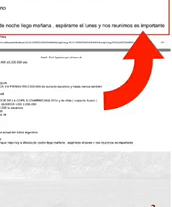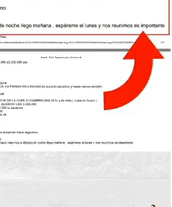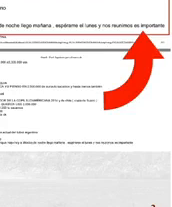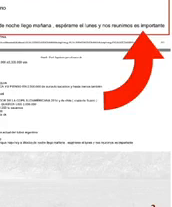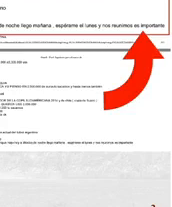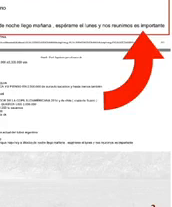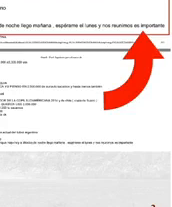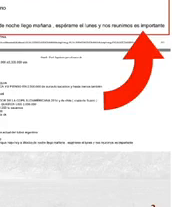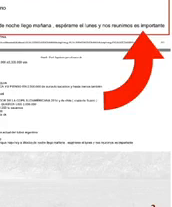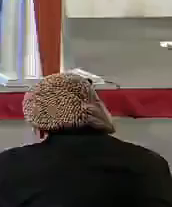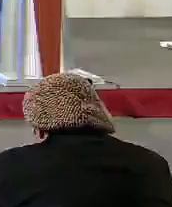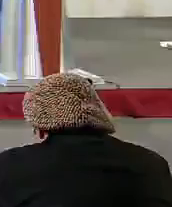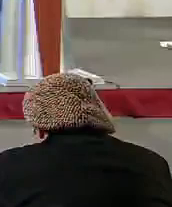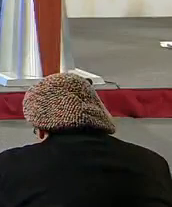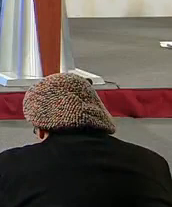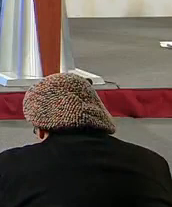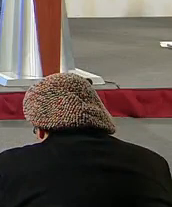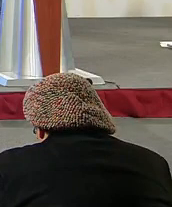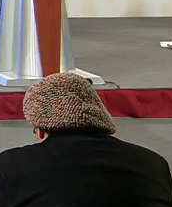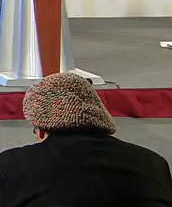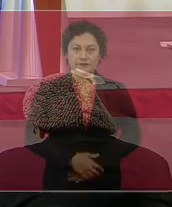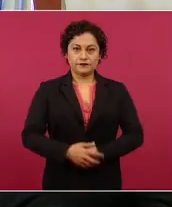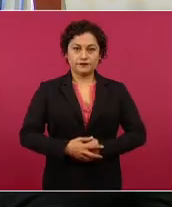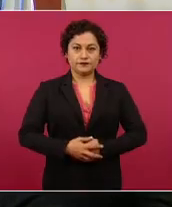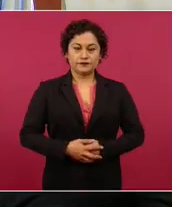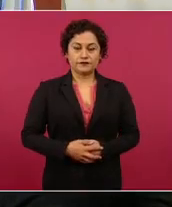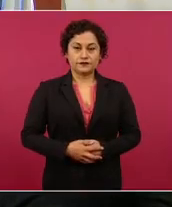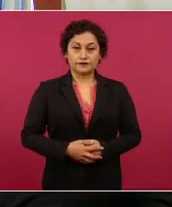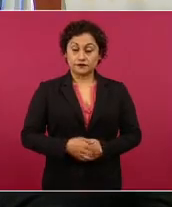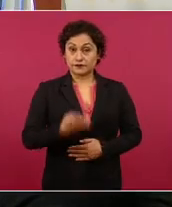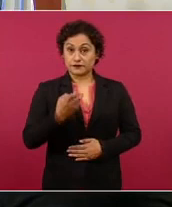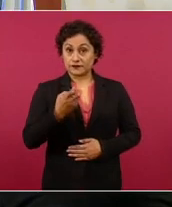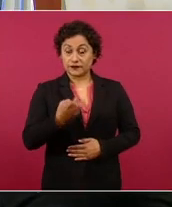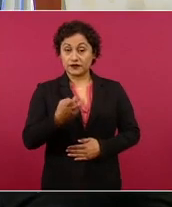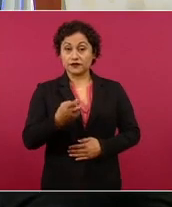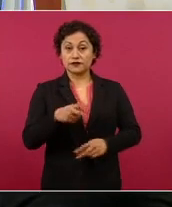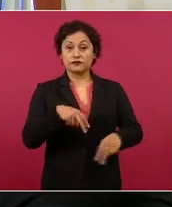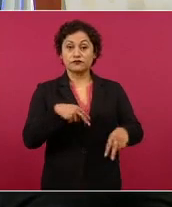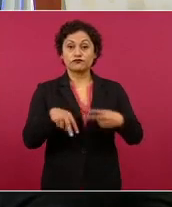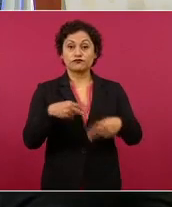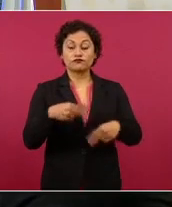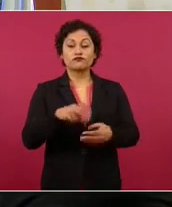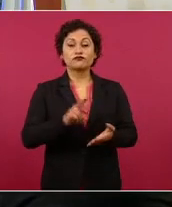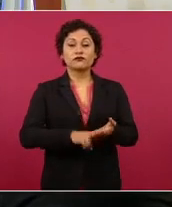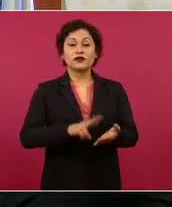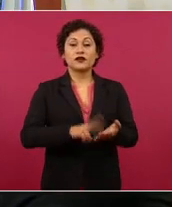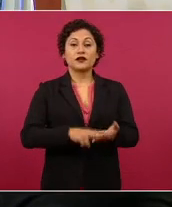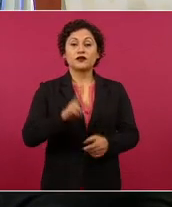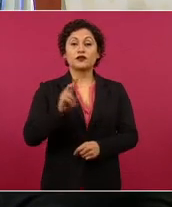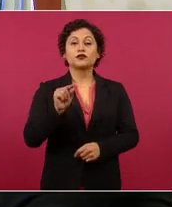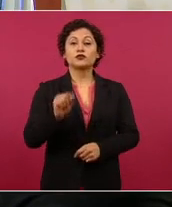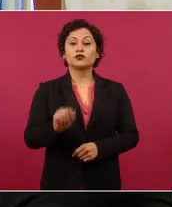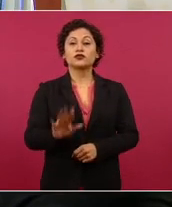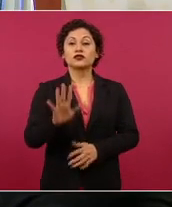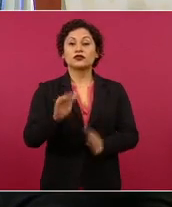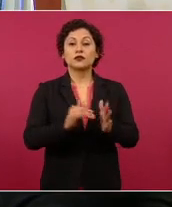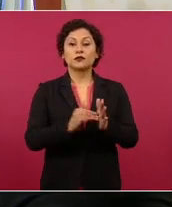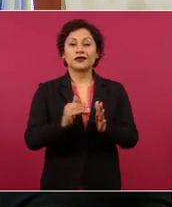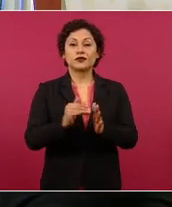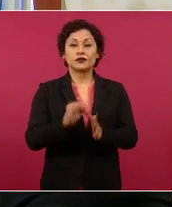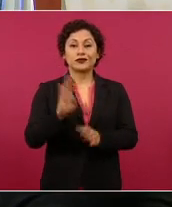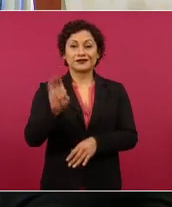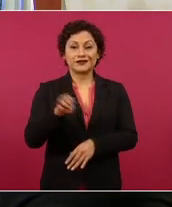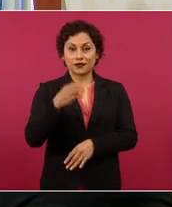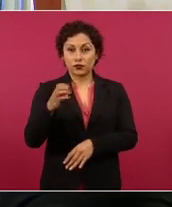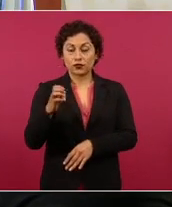jugador Funes Mori, en ese momento su precio real era de 2.5 millones de euros y